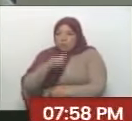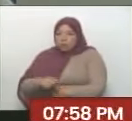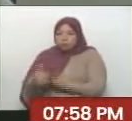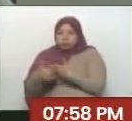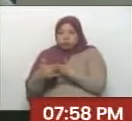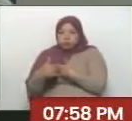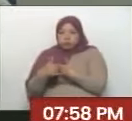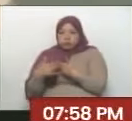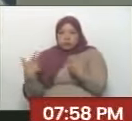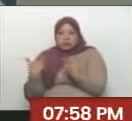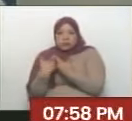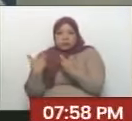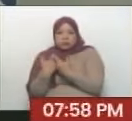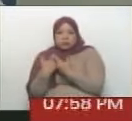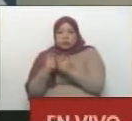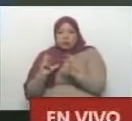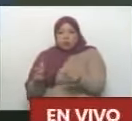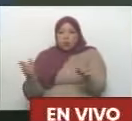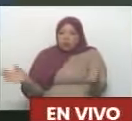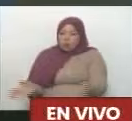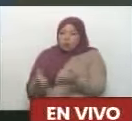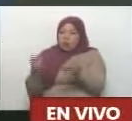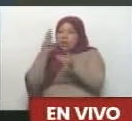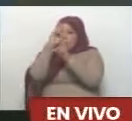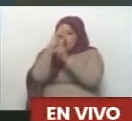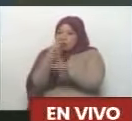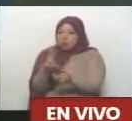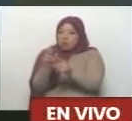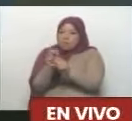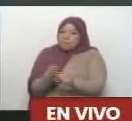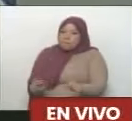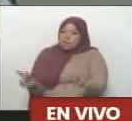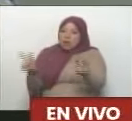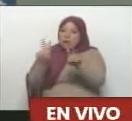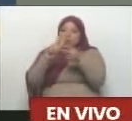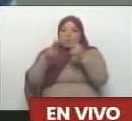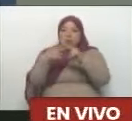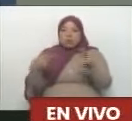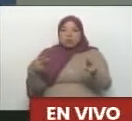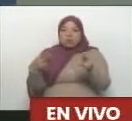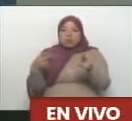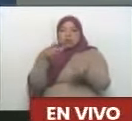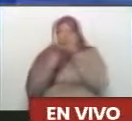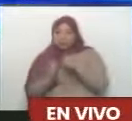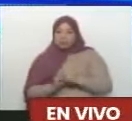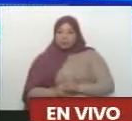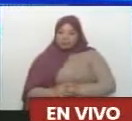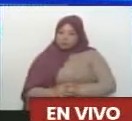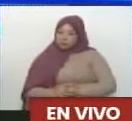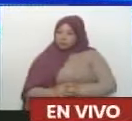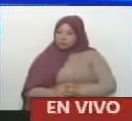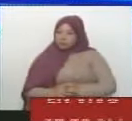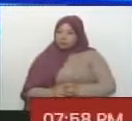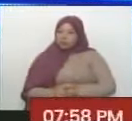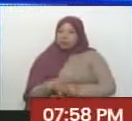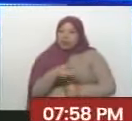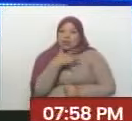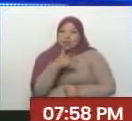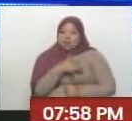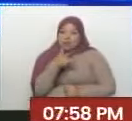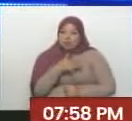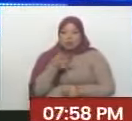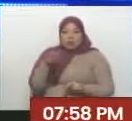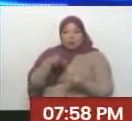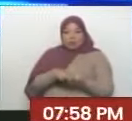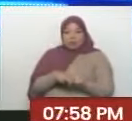que pudiera ser violento. Entonces hay que comenzar a promover respeto y valores de paz que puedan acercar las posiciones. ¿Cómo se sintió sentado